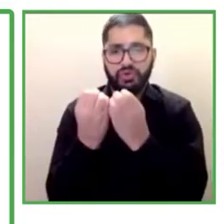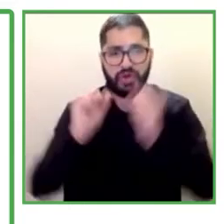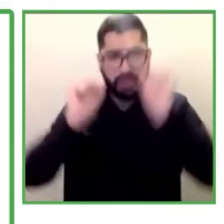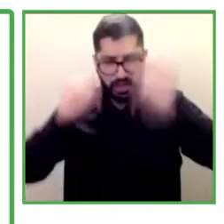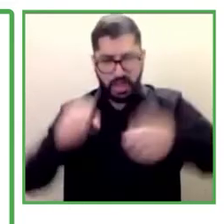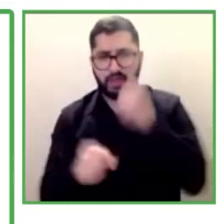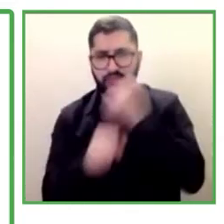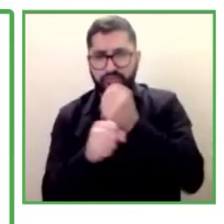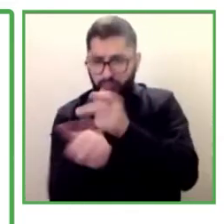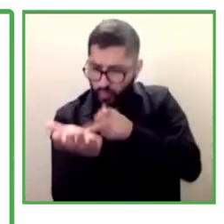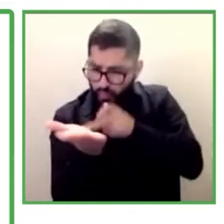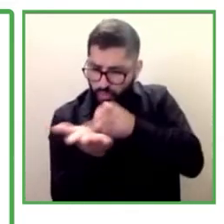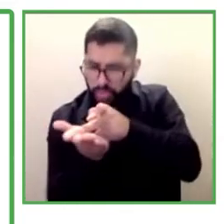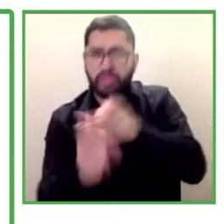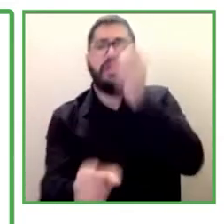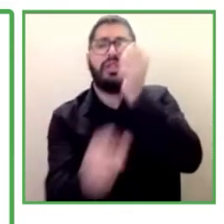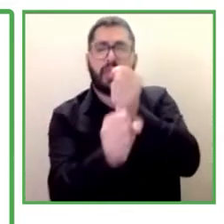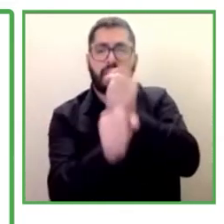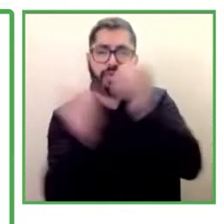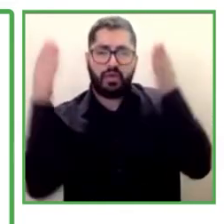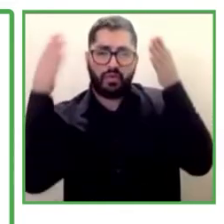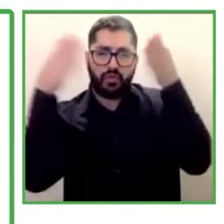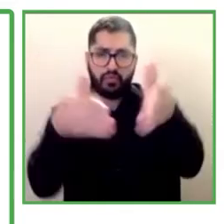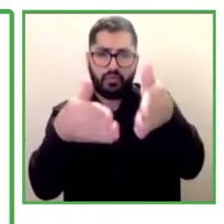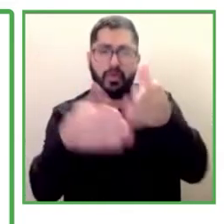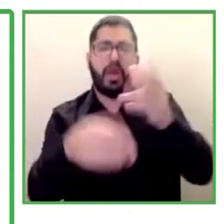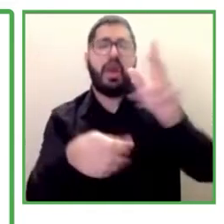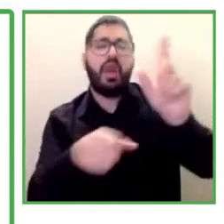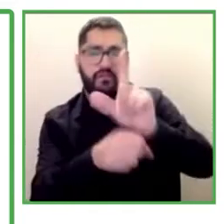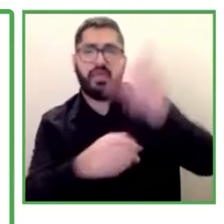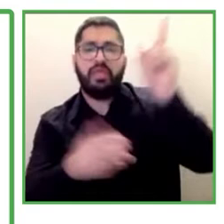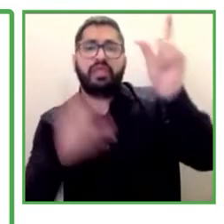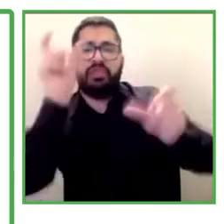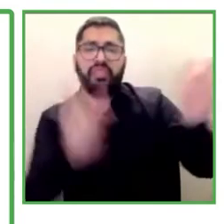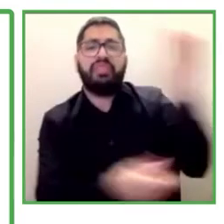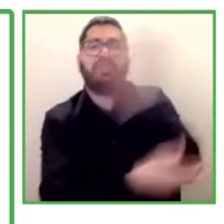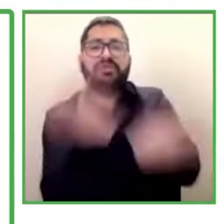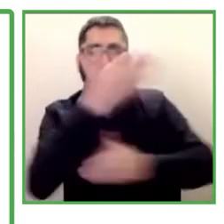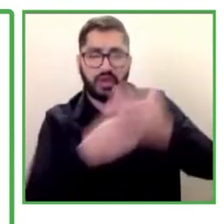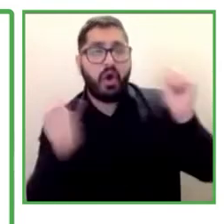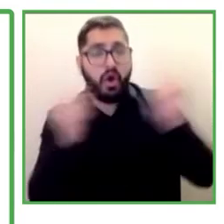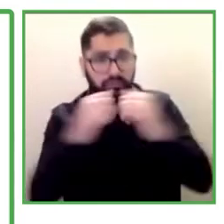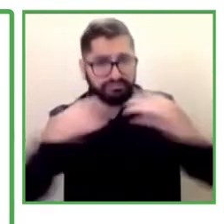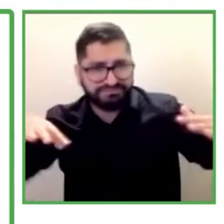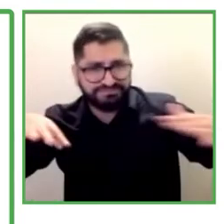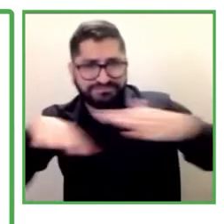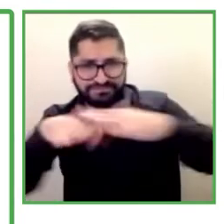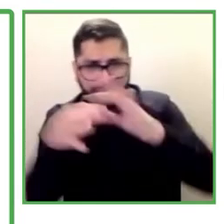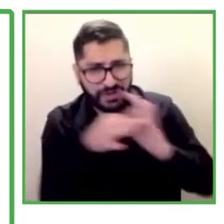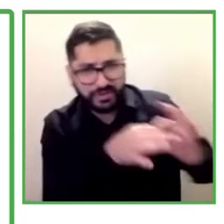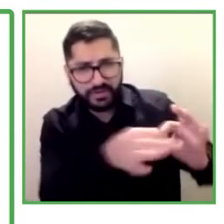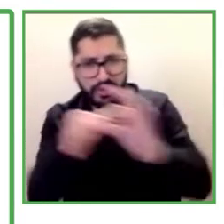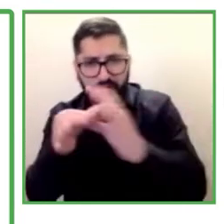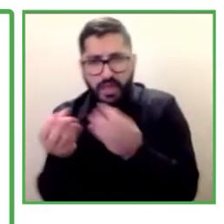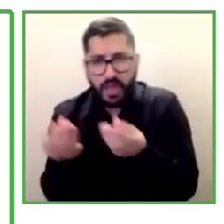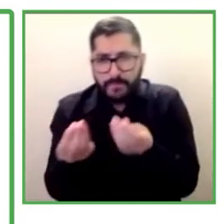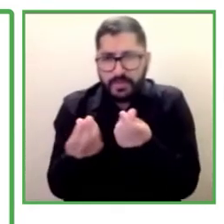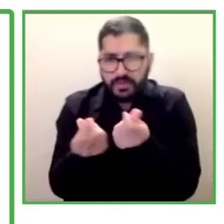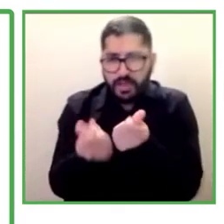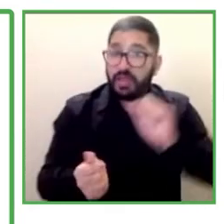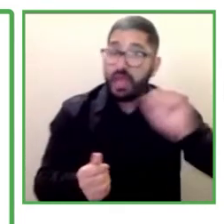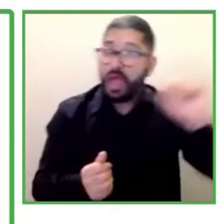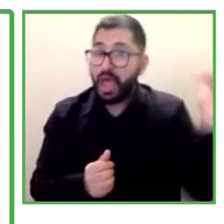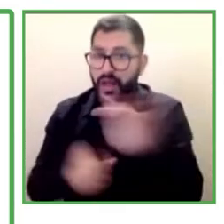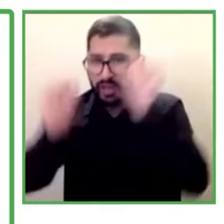Colombia generemos un trabajo de red basado en valores como la transferencia y la confianza. El programa se financia